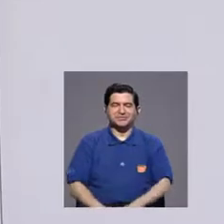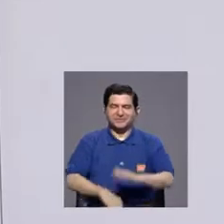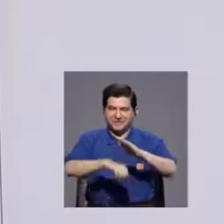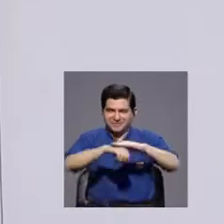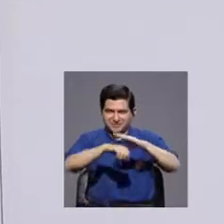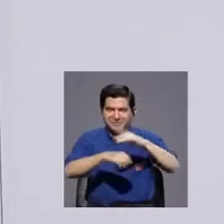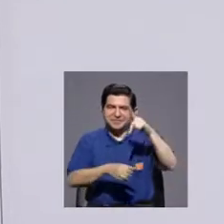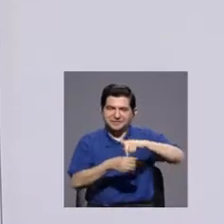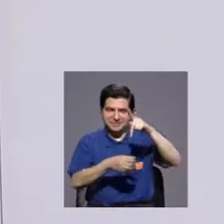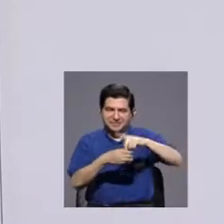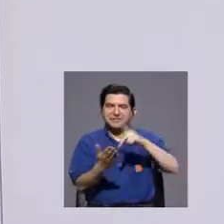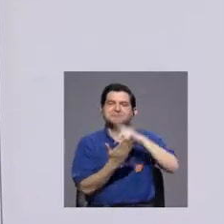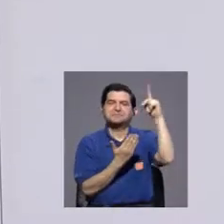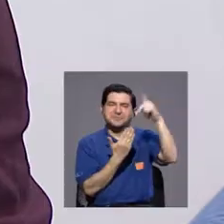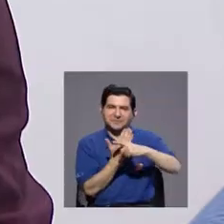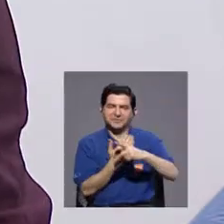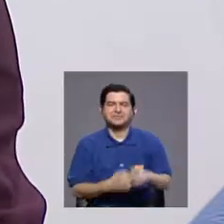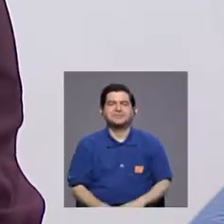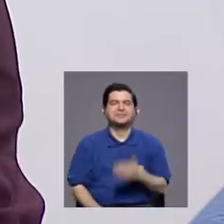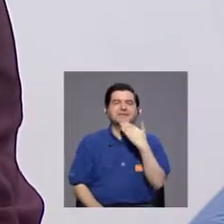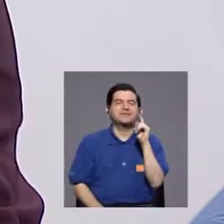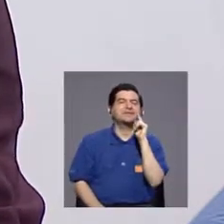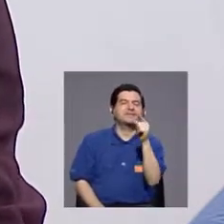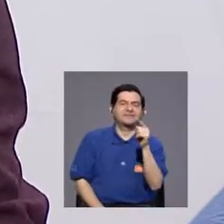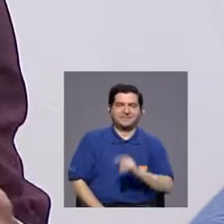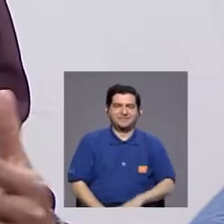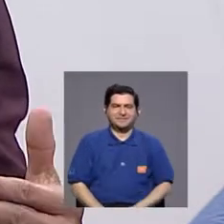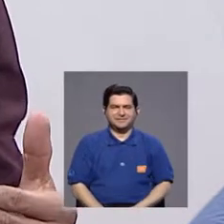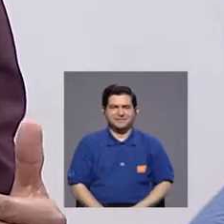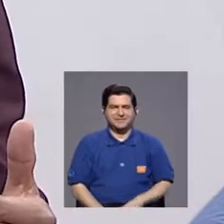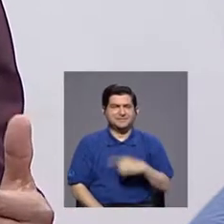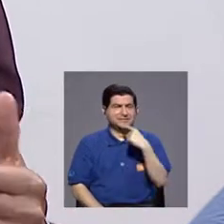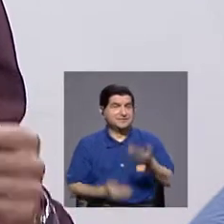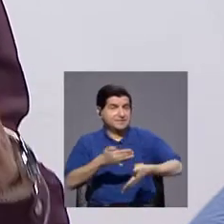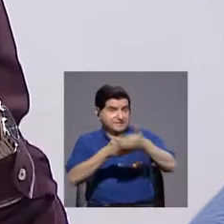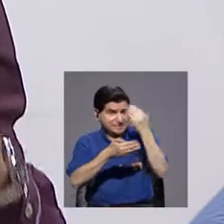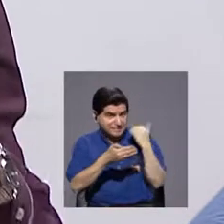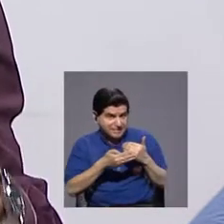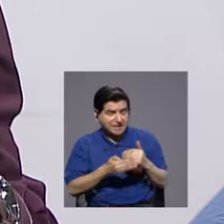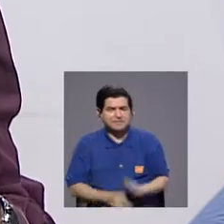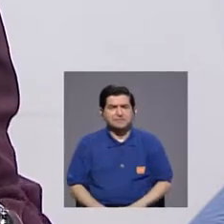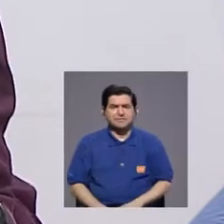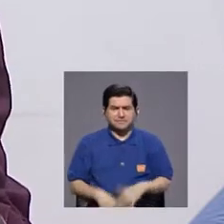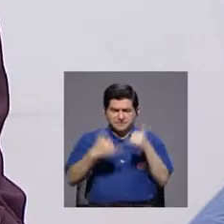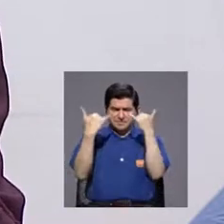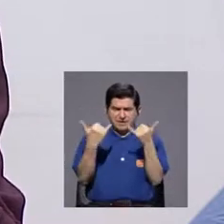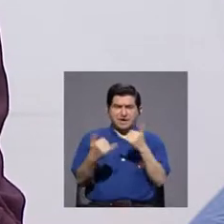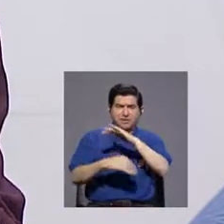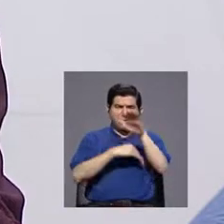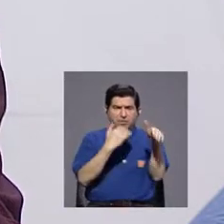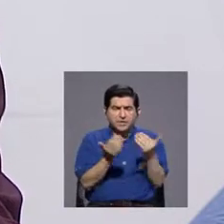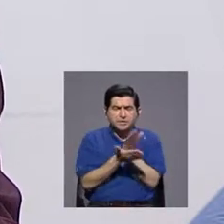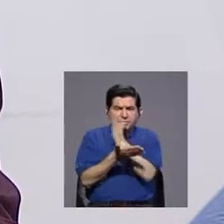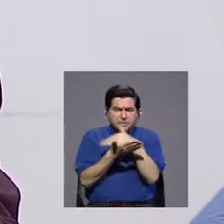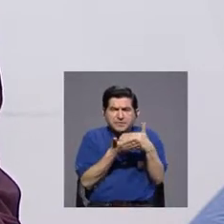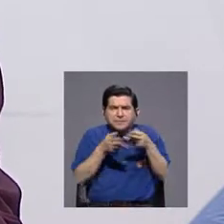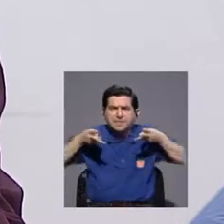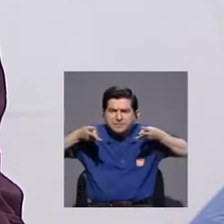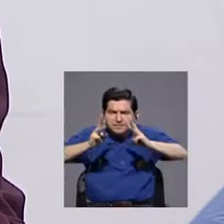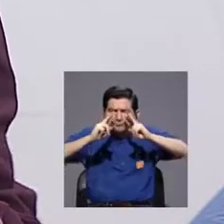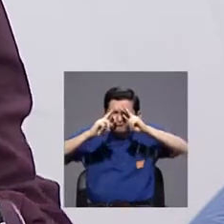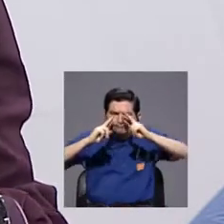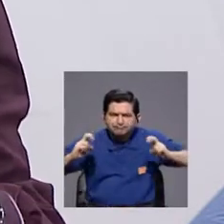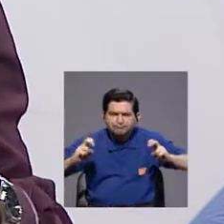da de participar en este programa no las gracias a ustedes antes tal y como lo indicamos vamos a dedicar este segmento toda la parte metodológica